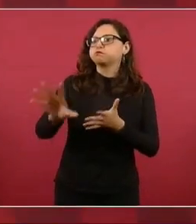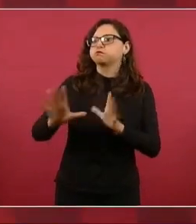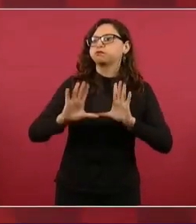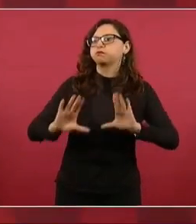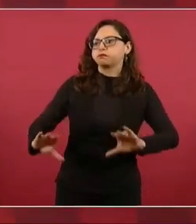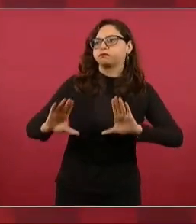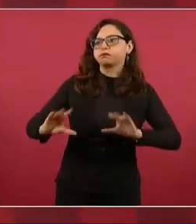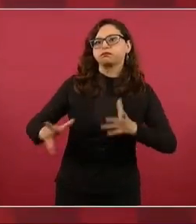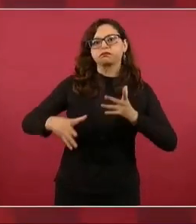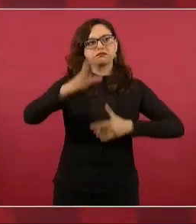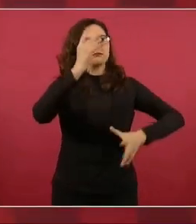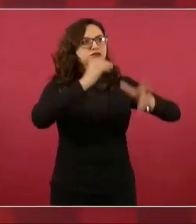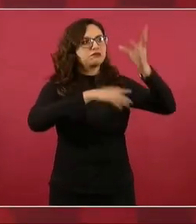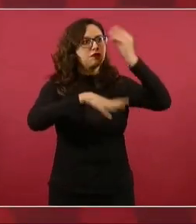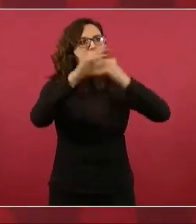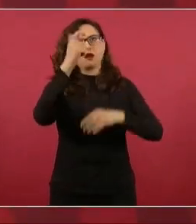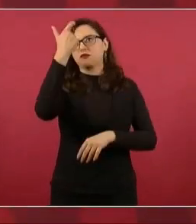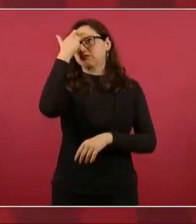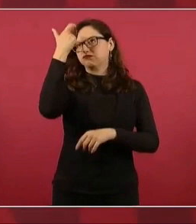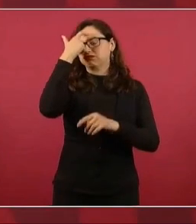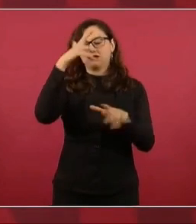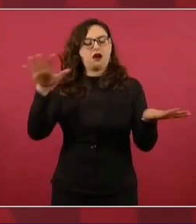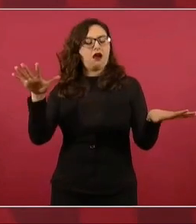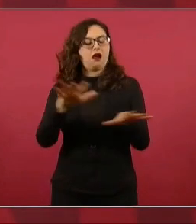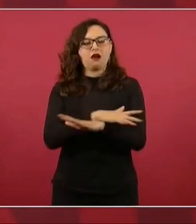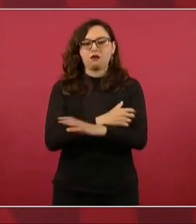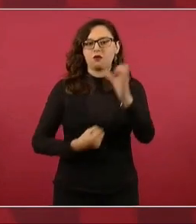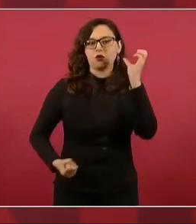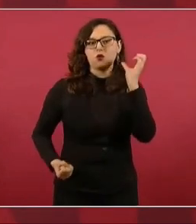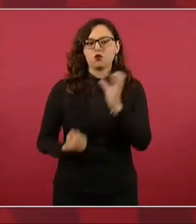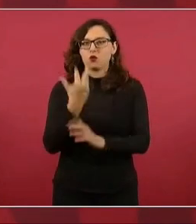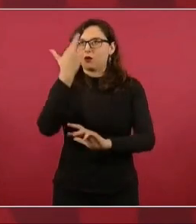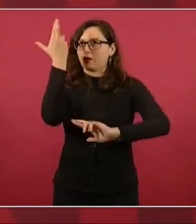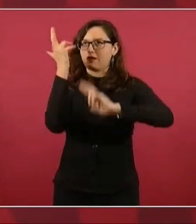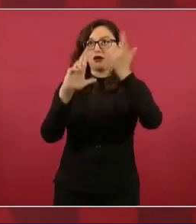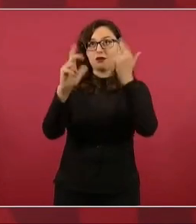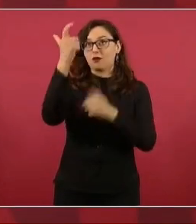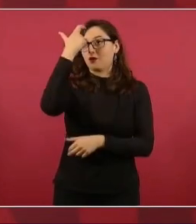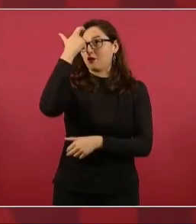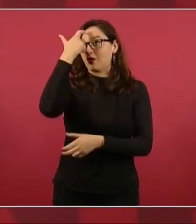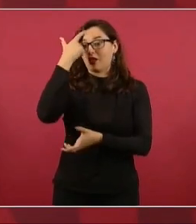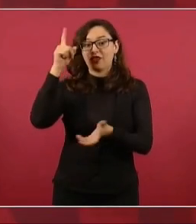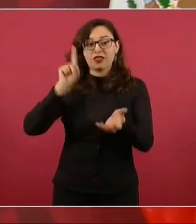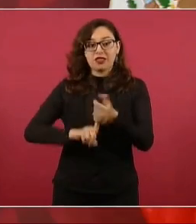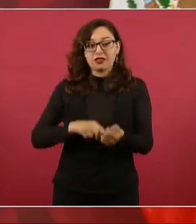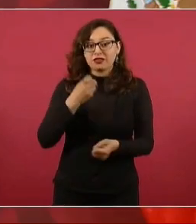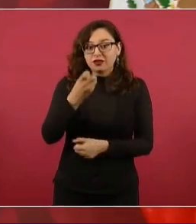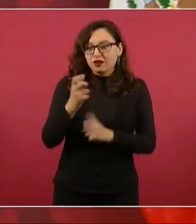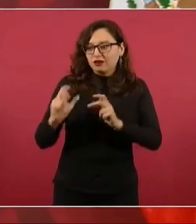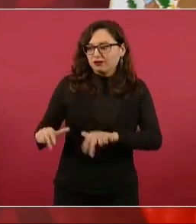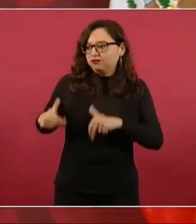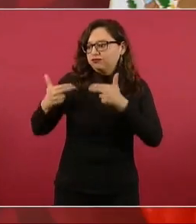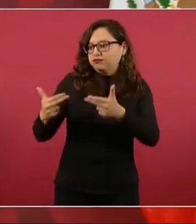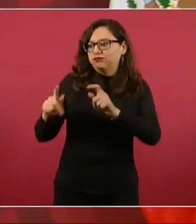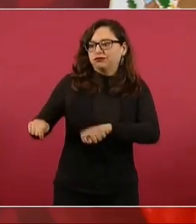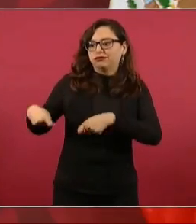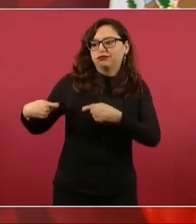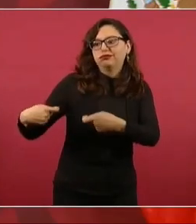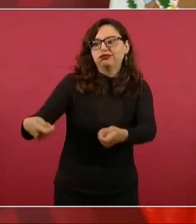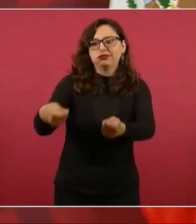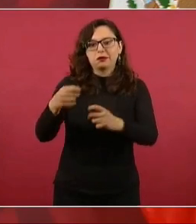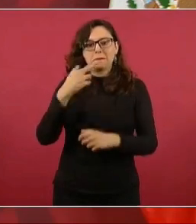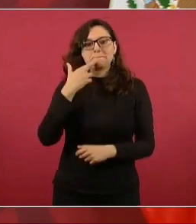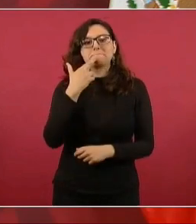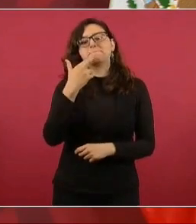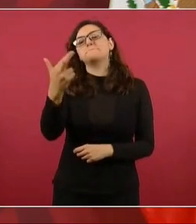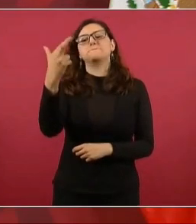La revolución de las conciencias. Eso es la mejor herencia, el mejor legado que podemos